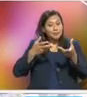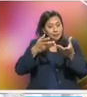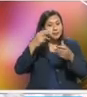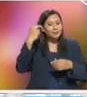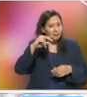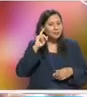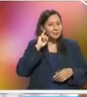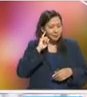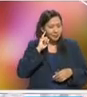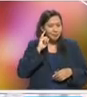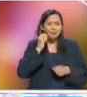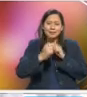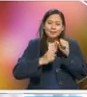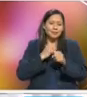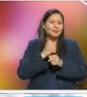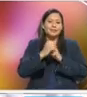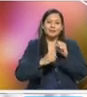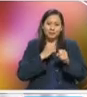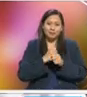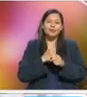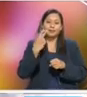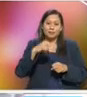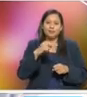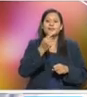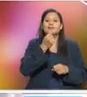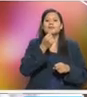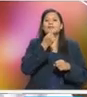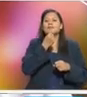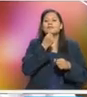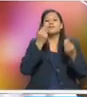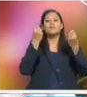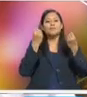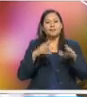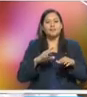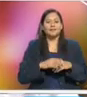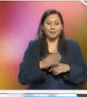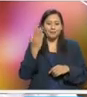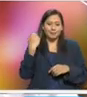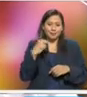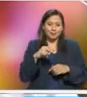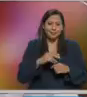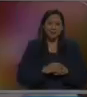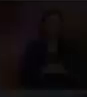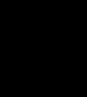de la Ciudad de México durante muchos, pero muchos años se llamó la calle del Niño Perdido.